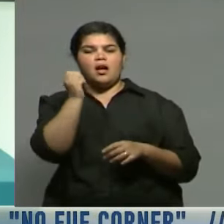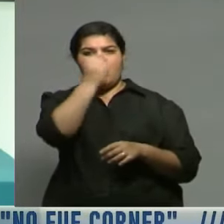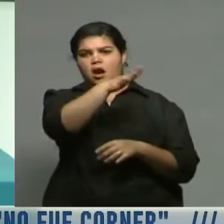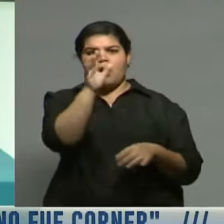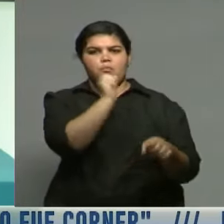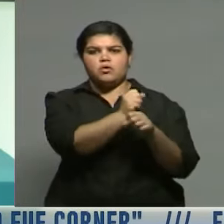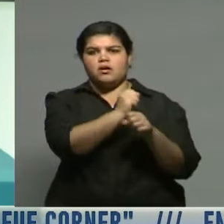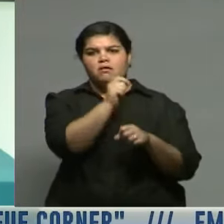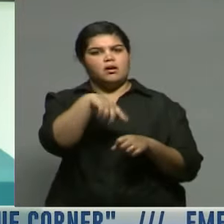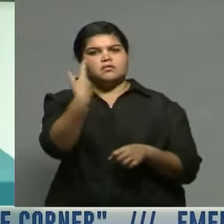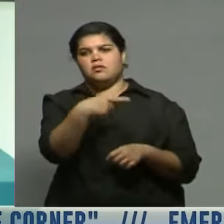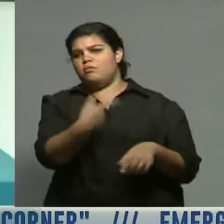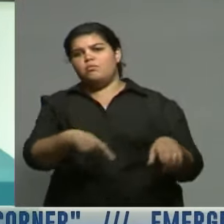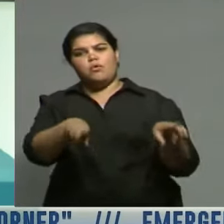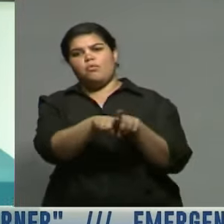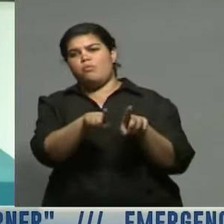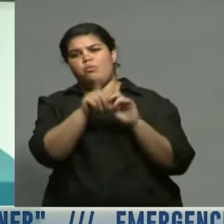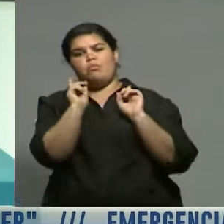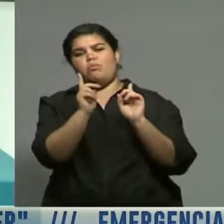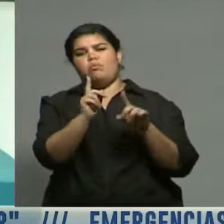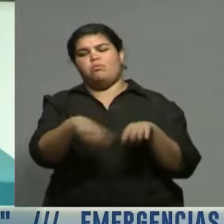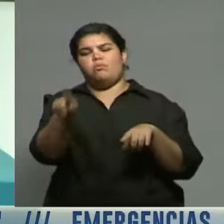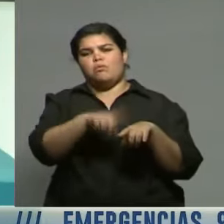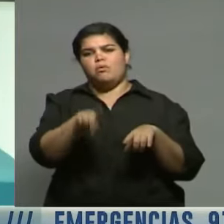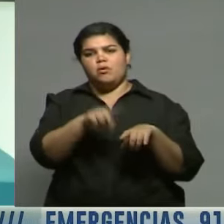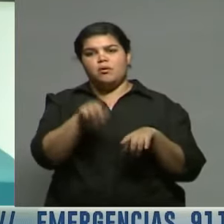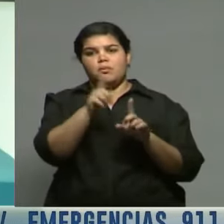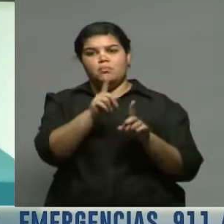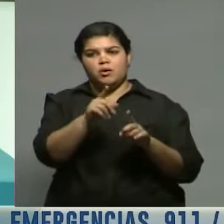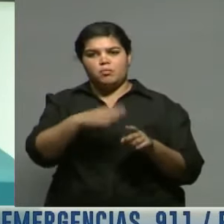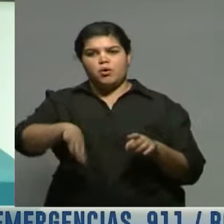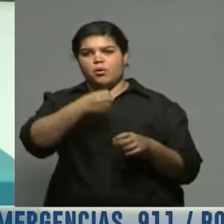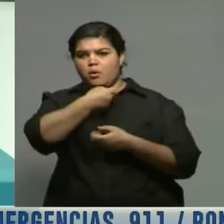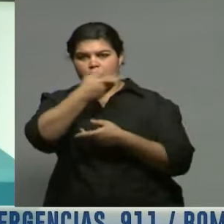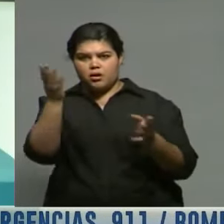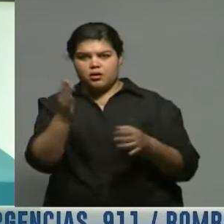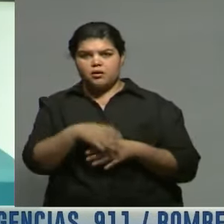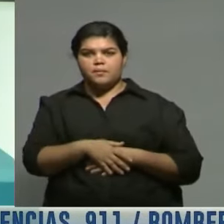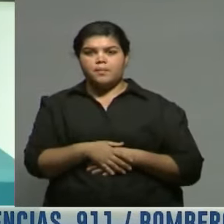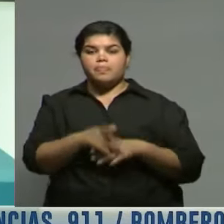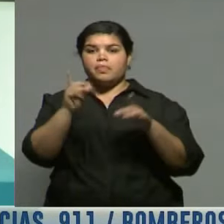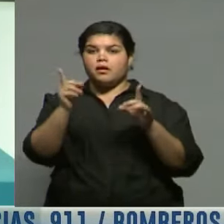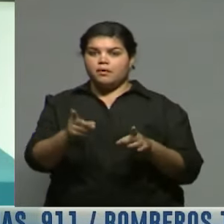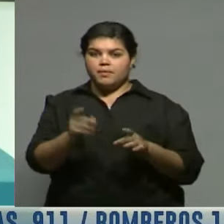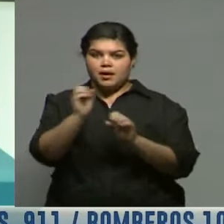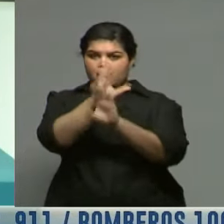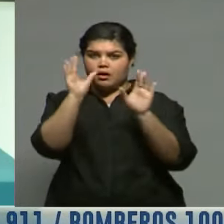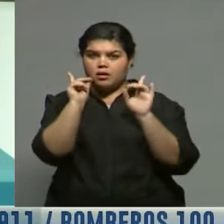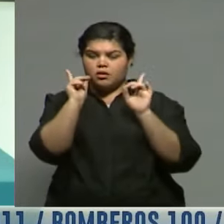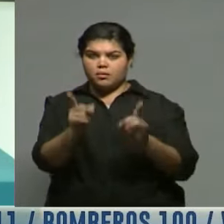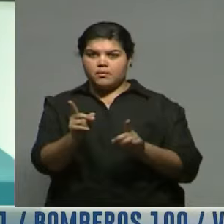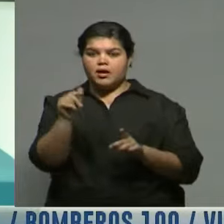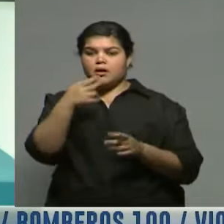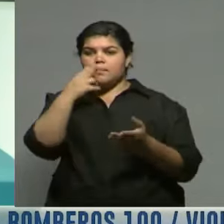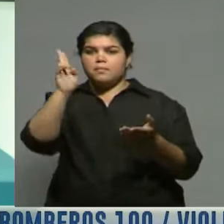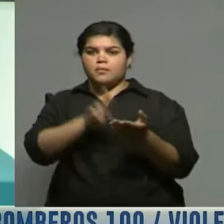como ocurre en todas las cadenas de comercialización, sea cual fuera el sector determinado. Y también está claro que va a ser trasladado este impuesto